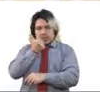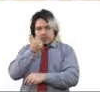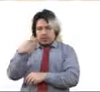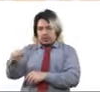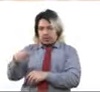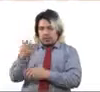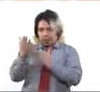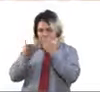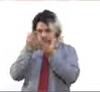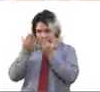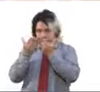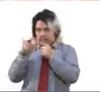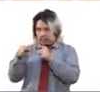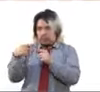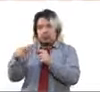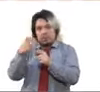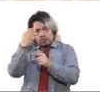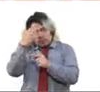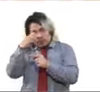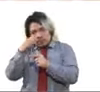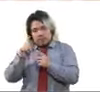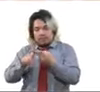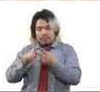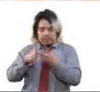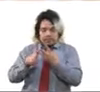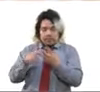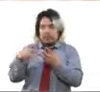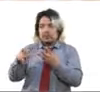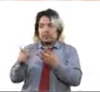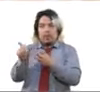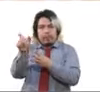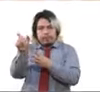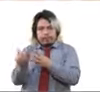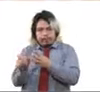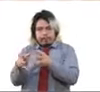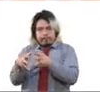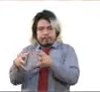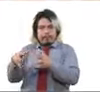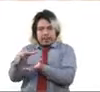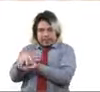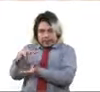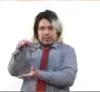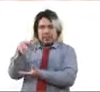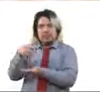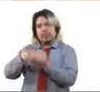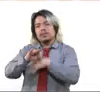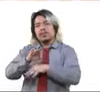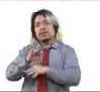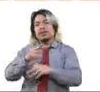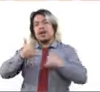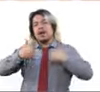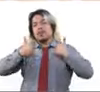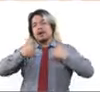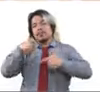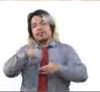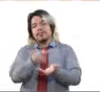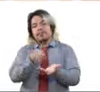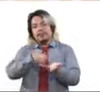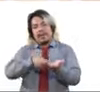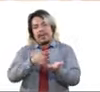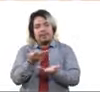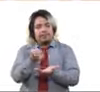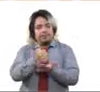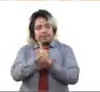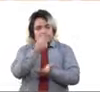que nos han brindado, su enorme compromiso en la formación de miles de jóvenes de toda la Ciudad de México, y esperamos con